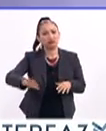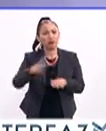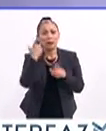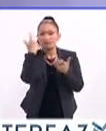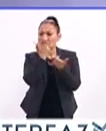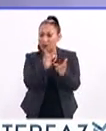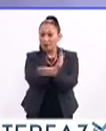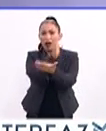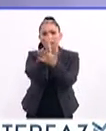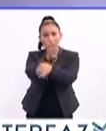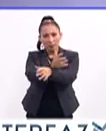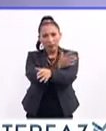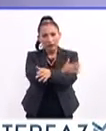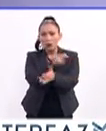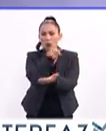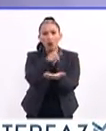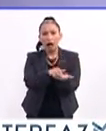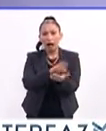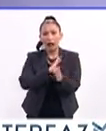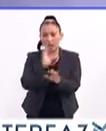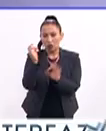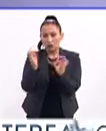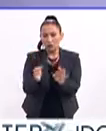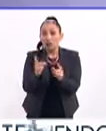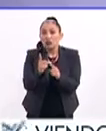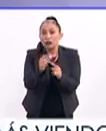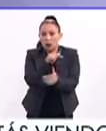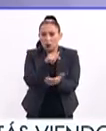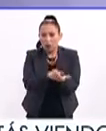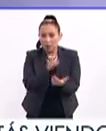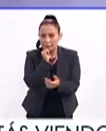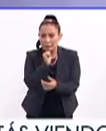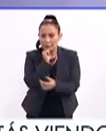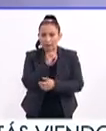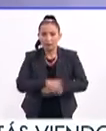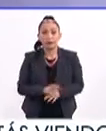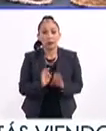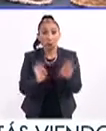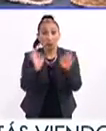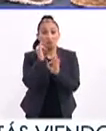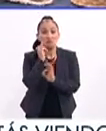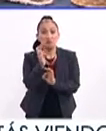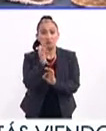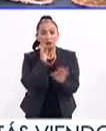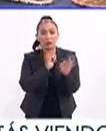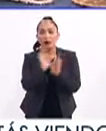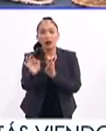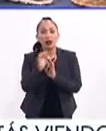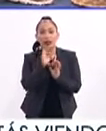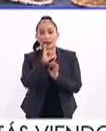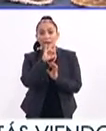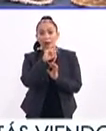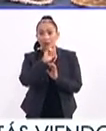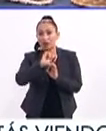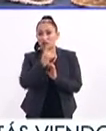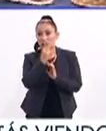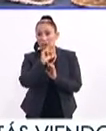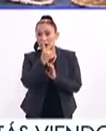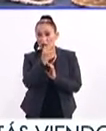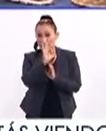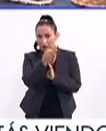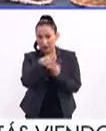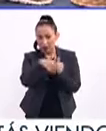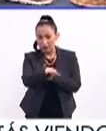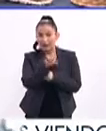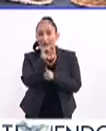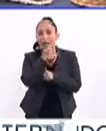a que nos acompañen. El espacio está por confirmarse. Claro, pues importantes esfuerzos sin duda alguna, Iván, este 21 y 22 de febrero, pero